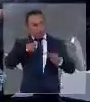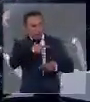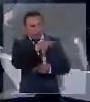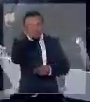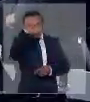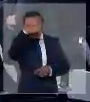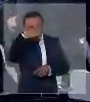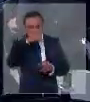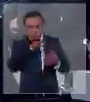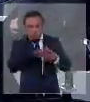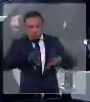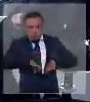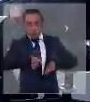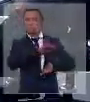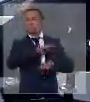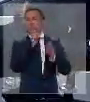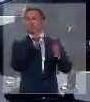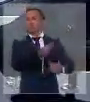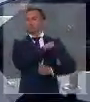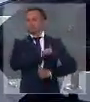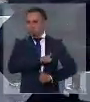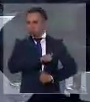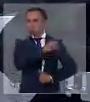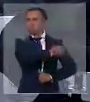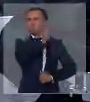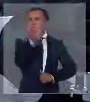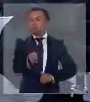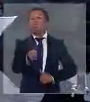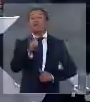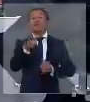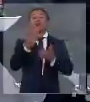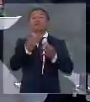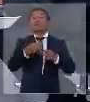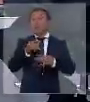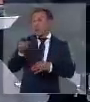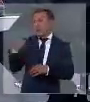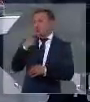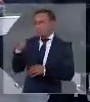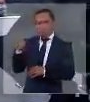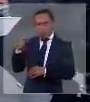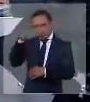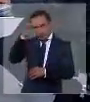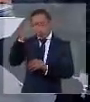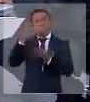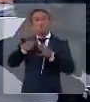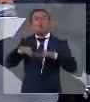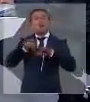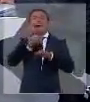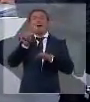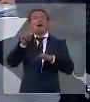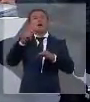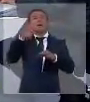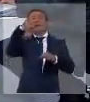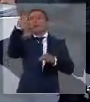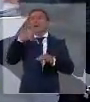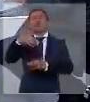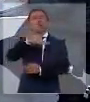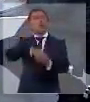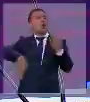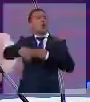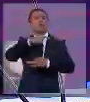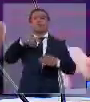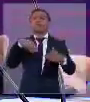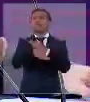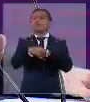universalizar, que todo el mexicano tenga derecho a la salud, pero no desde el punto de vista de decreto, sino que tenga